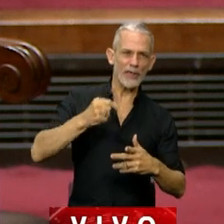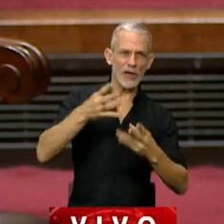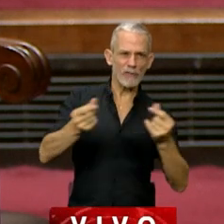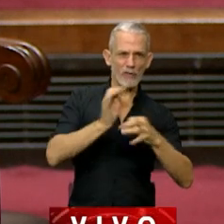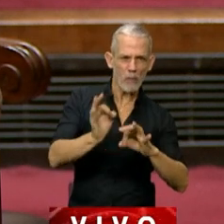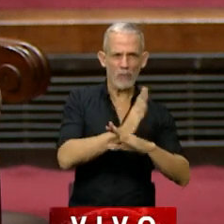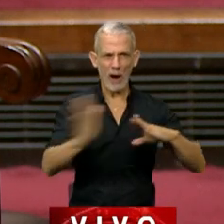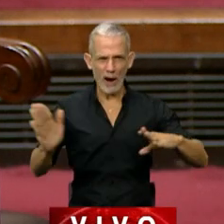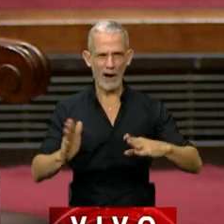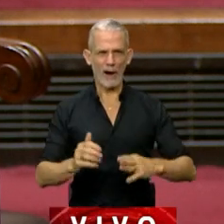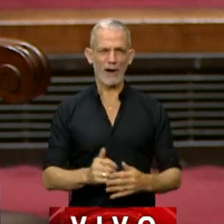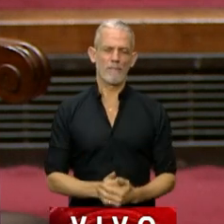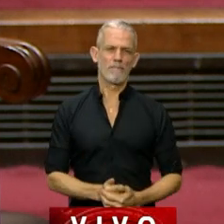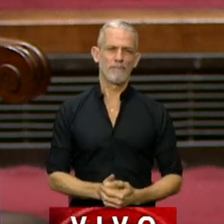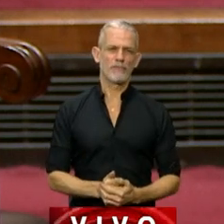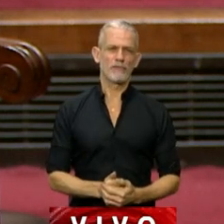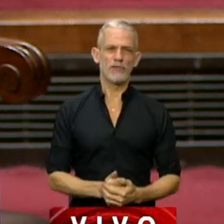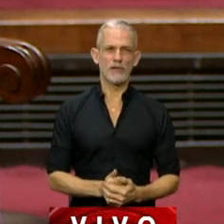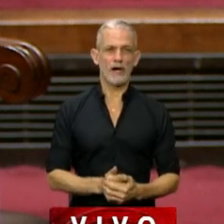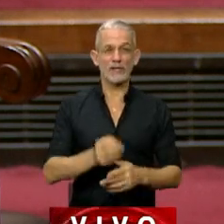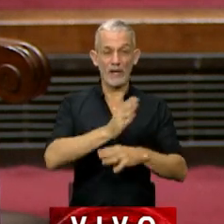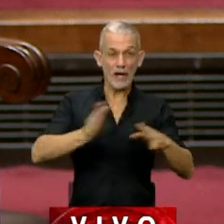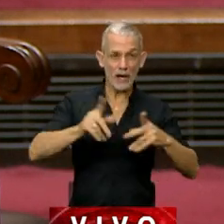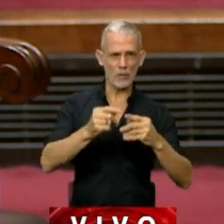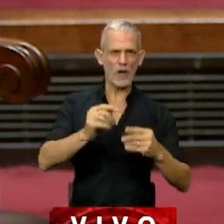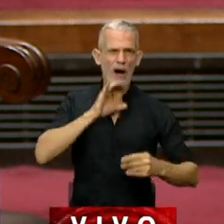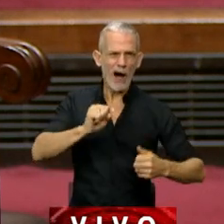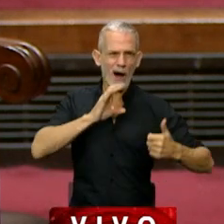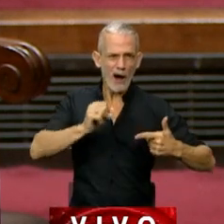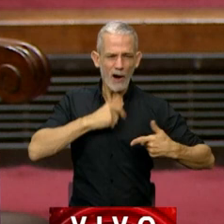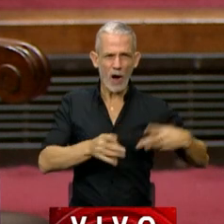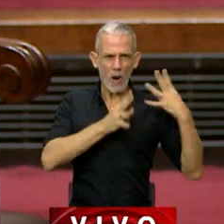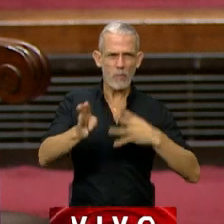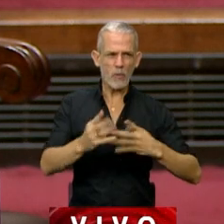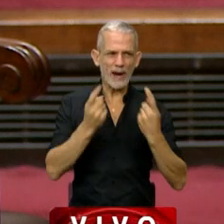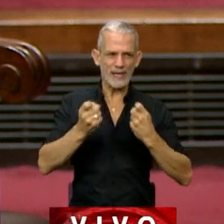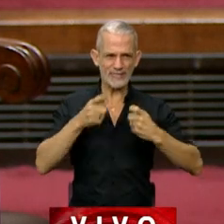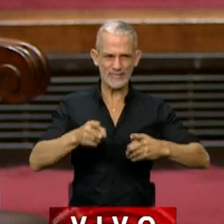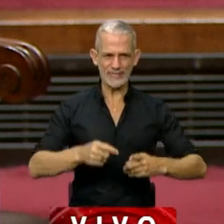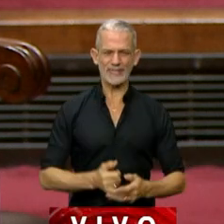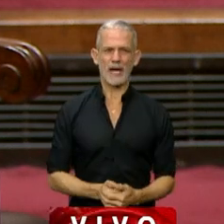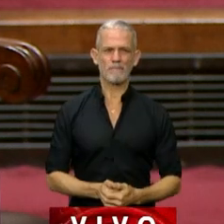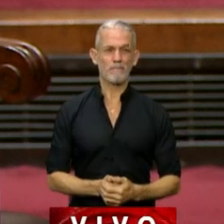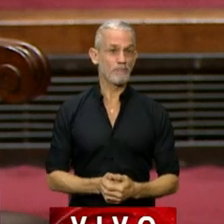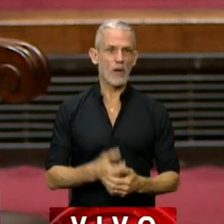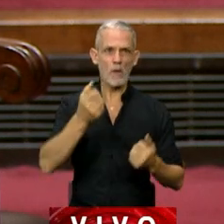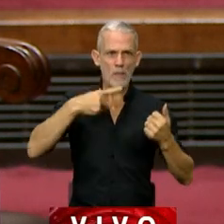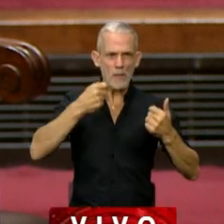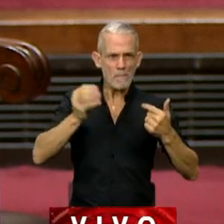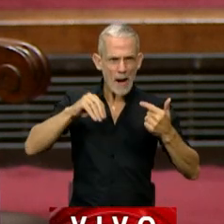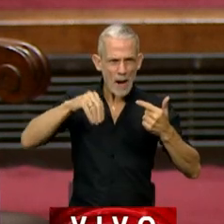esas se reproducen y son obviamente más resistentes y necesitan más cantidad de antibióticos.